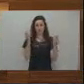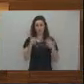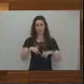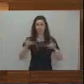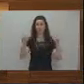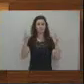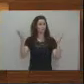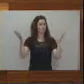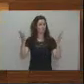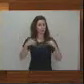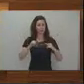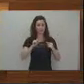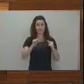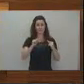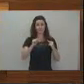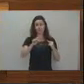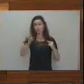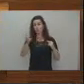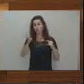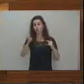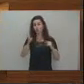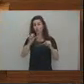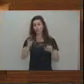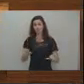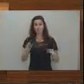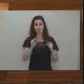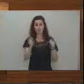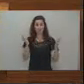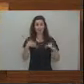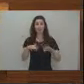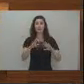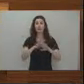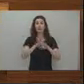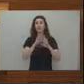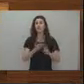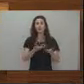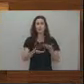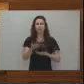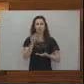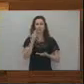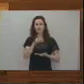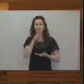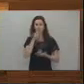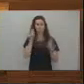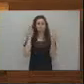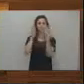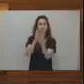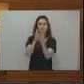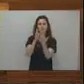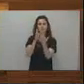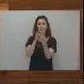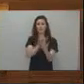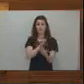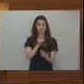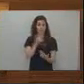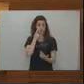hubo un debate de otro tipo. Y esto hace, lógicamente, que las relaciones sean necesariamente más frías, cuando no se conoce además personalmente a la gente. Ustedes, muchos,